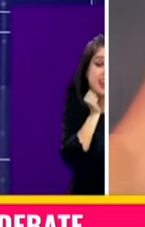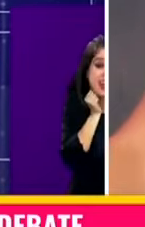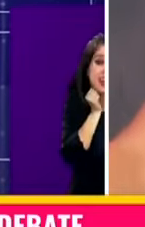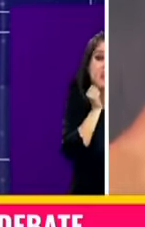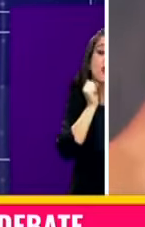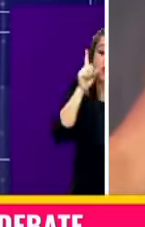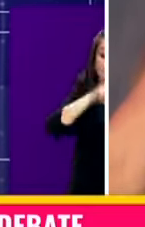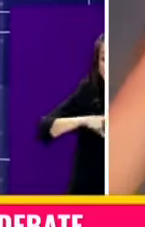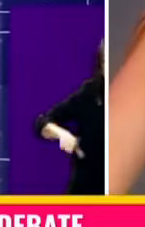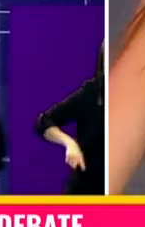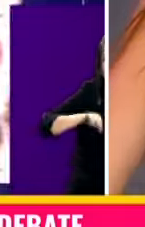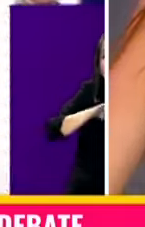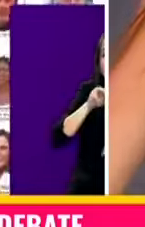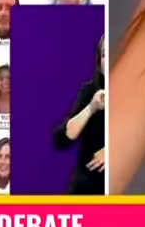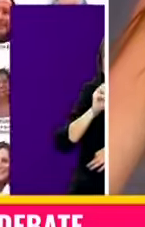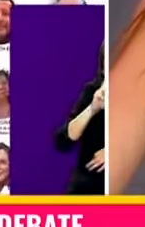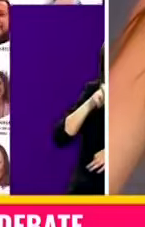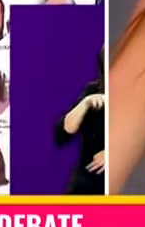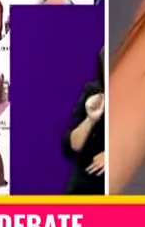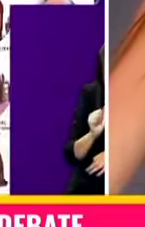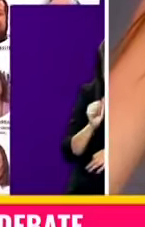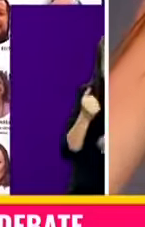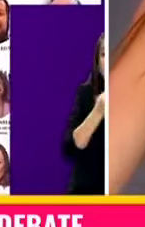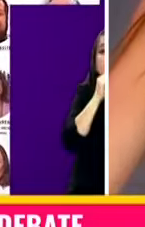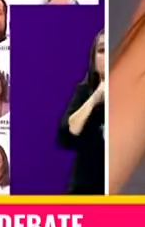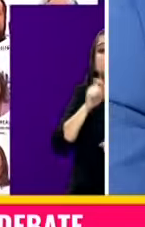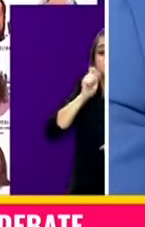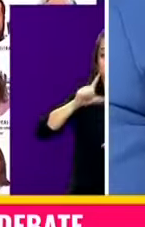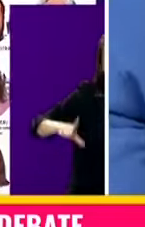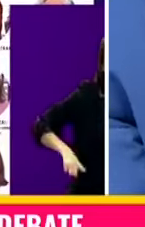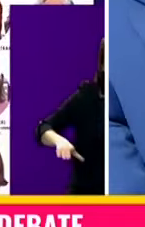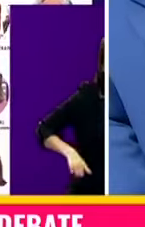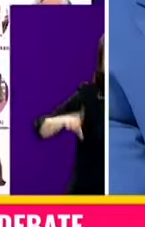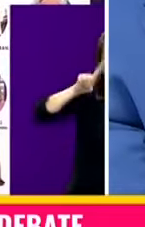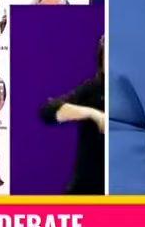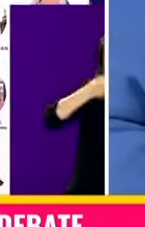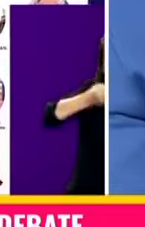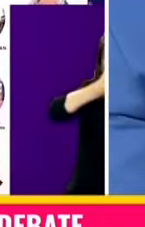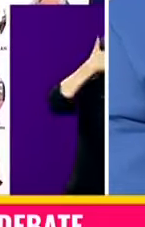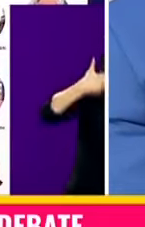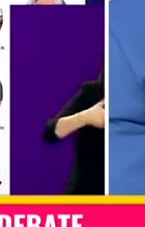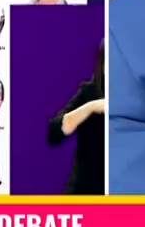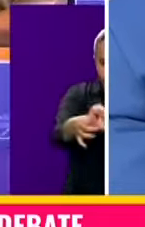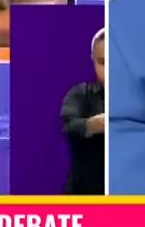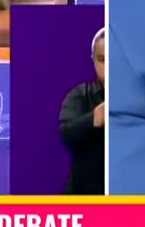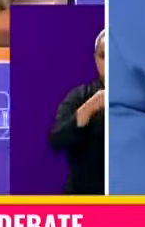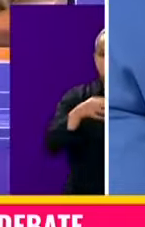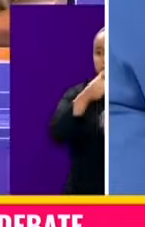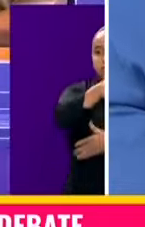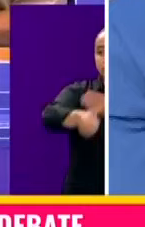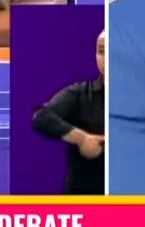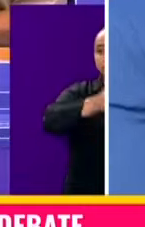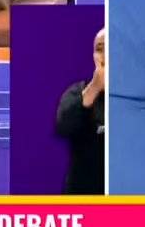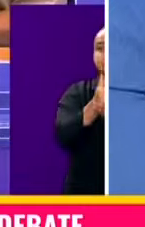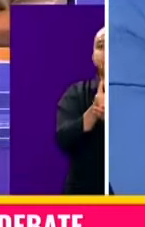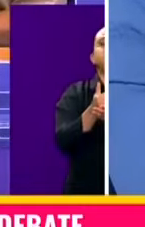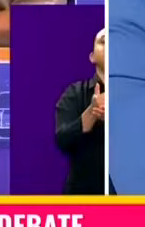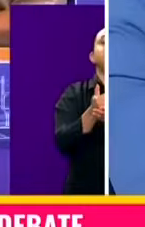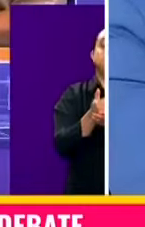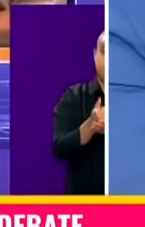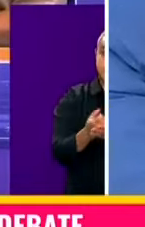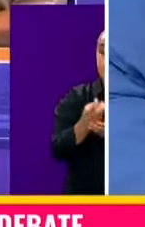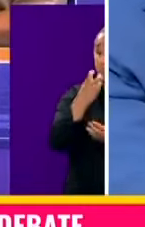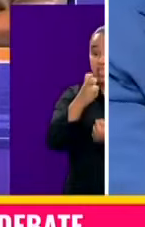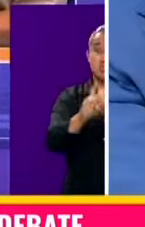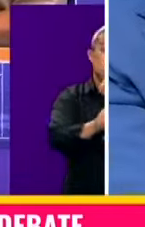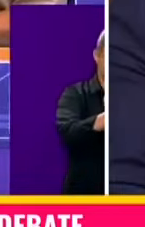de seguridad sería uno de los más importantes. Para mí el tema del agua, de seguridad, pero más que nada es lo mismo. Esta política de ataque es